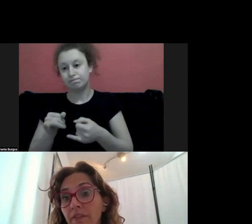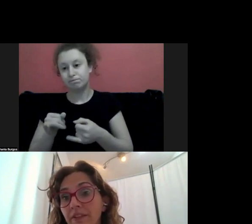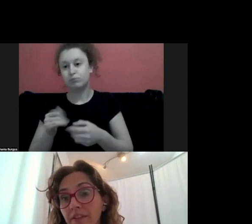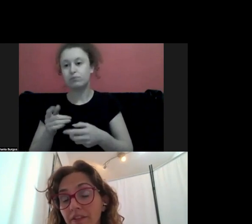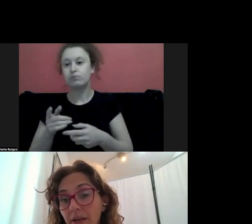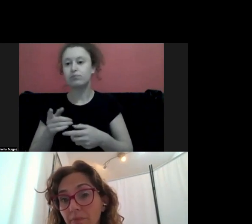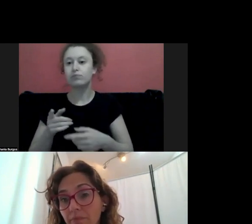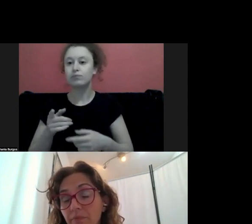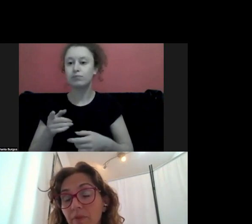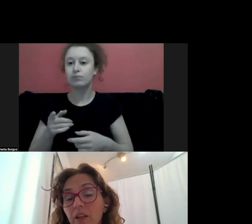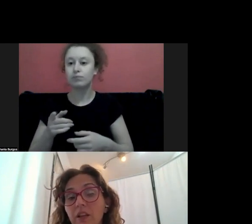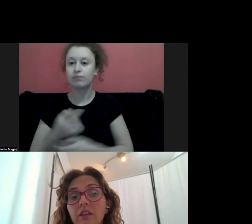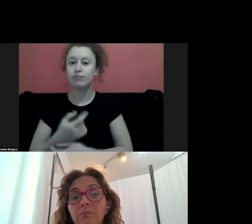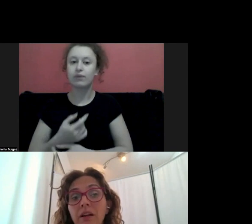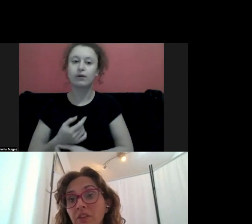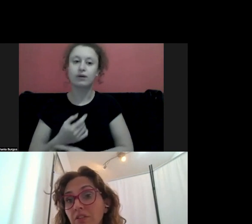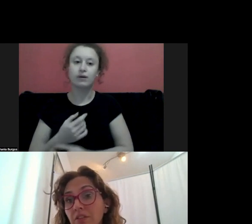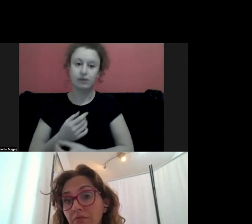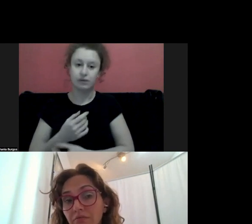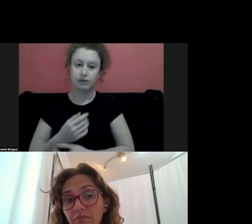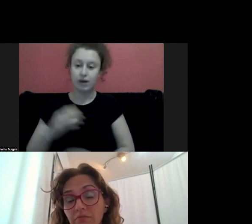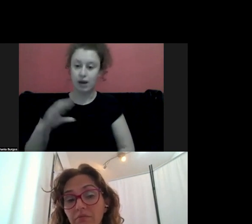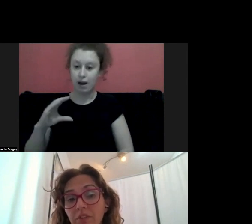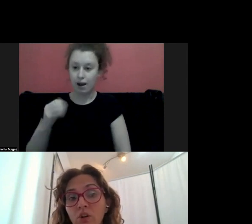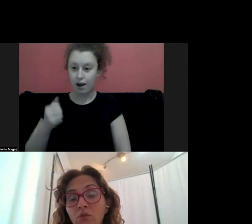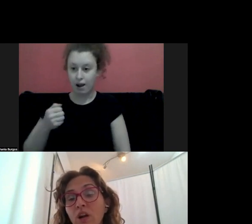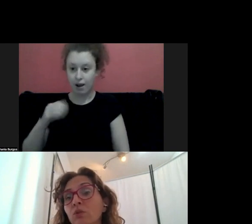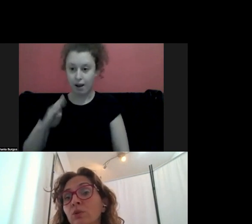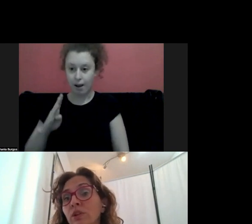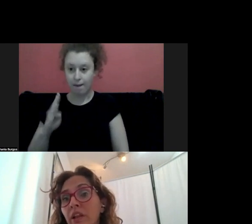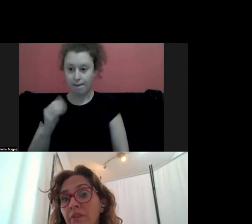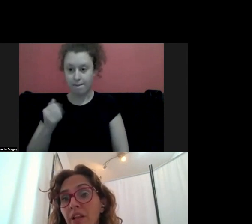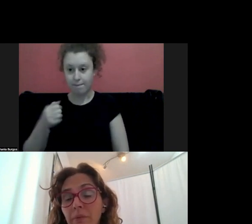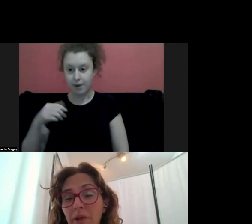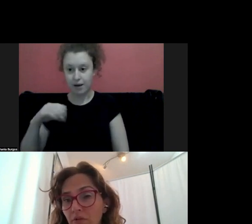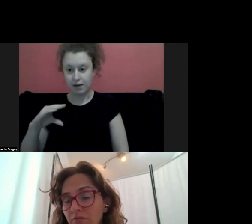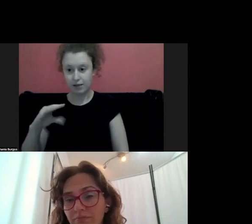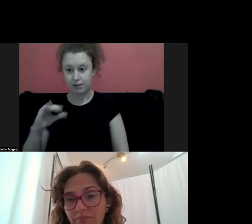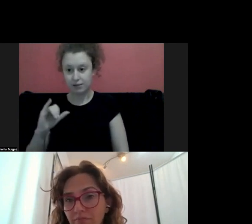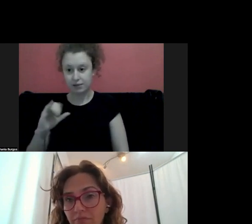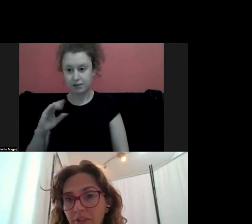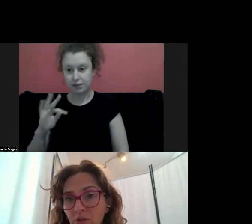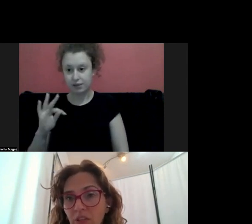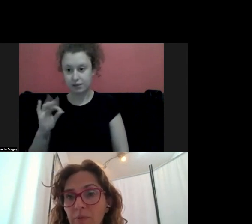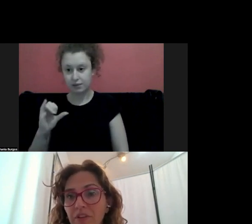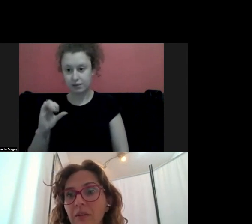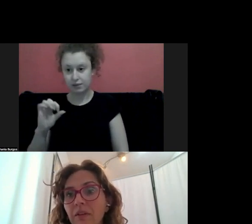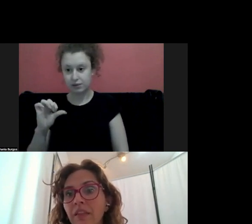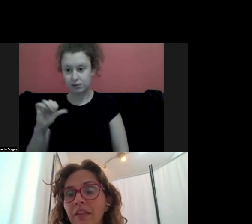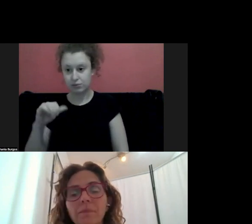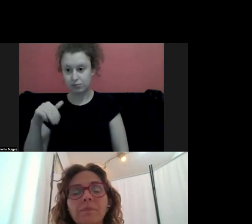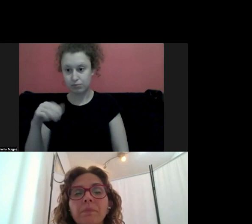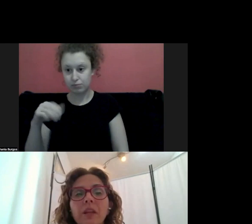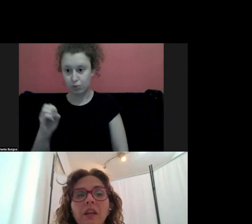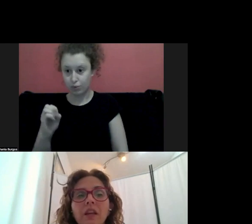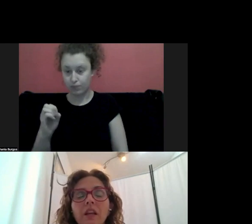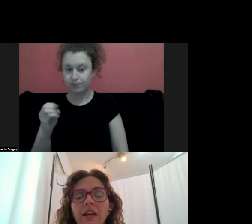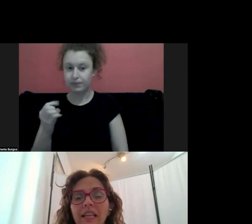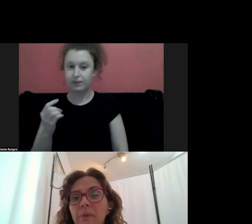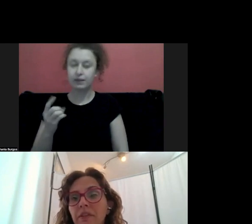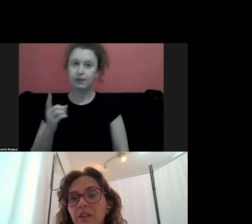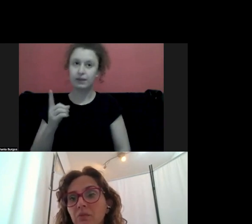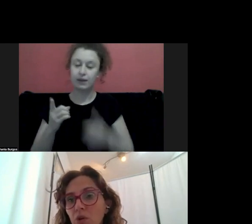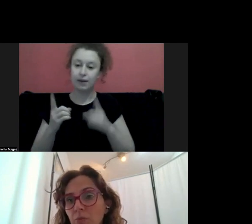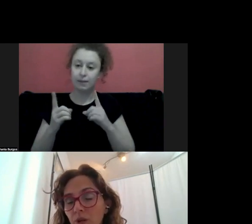contexto capacitista, machista y con una cultura del biberón totalmente establecida.